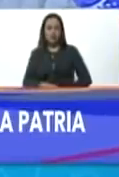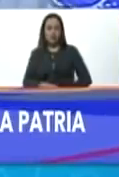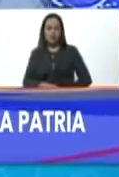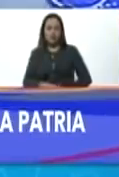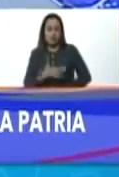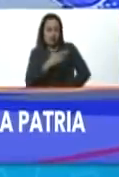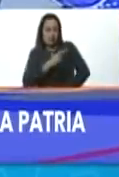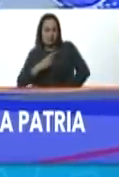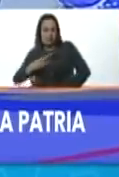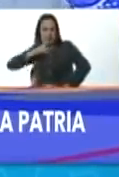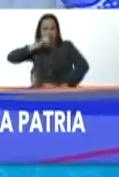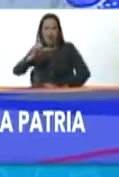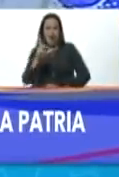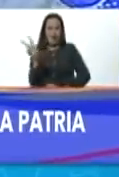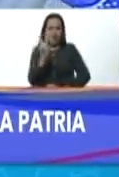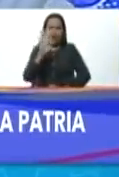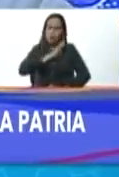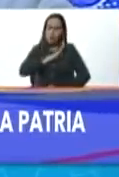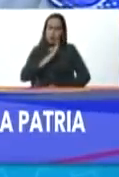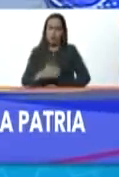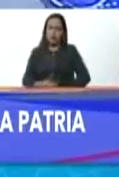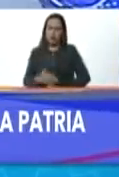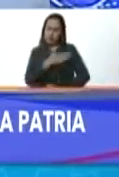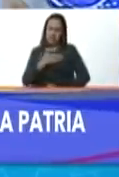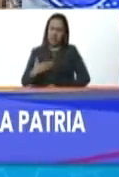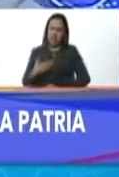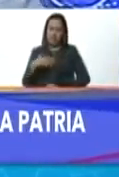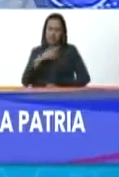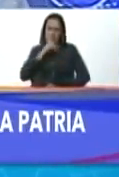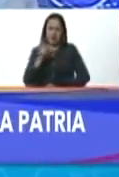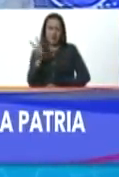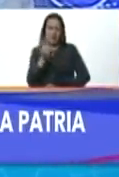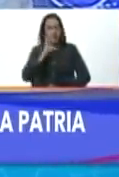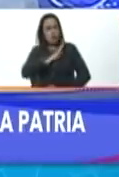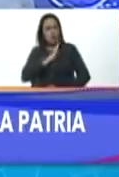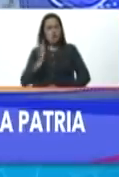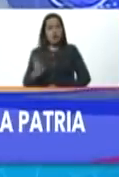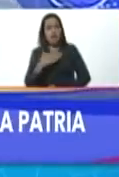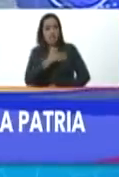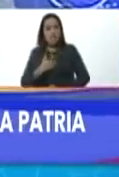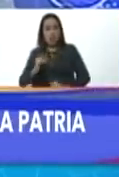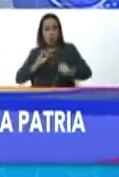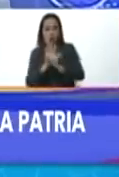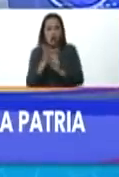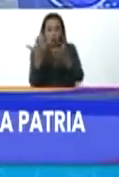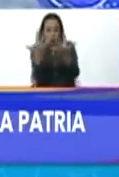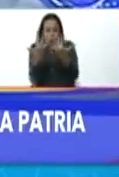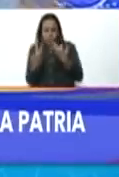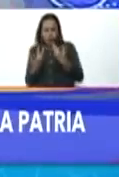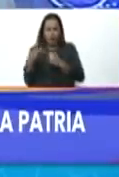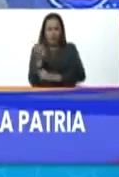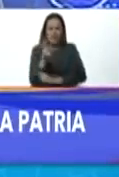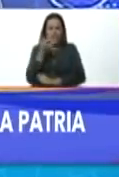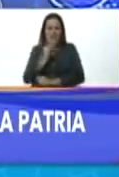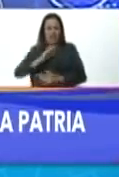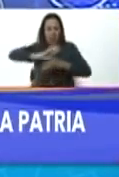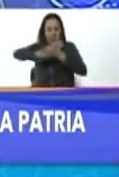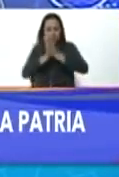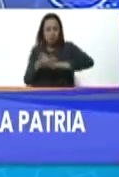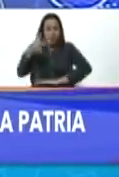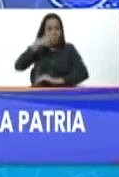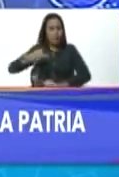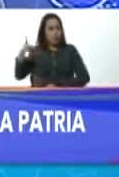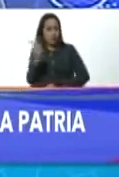desear mal al país, le quieren desear mal al país, y ellos quisieran que el coronavirus viniera y azotara al pueblo de